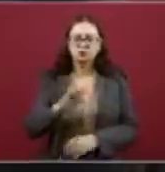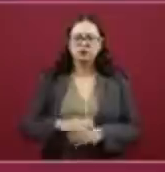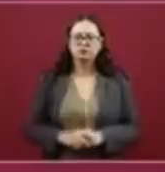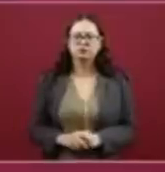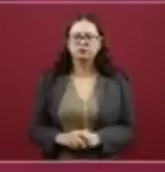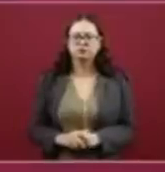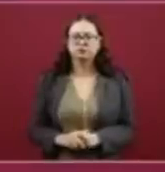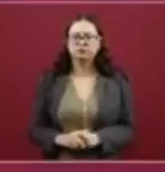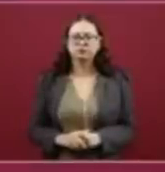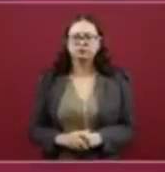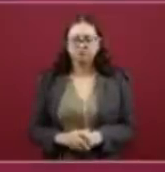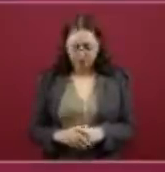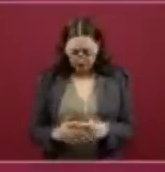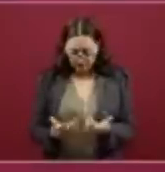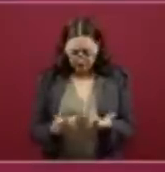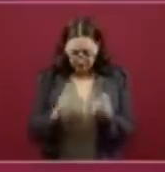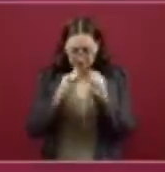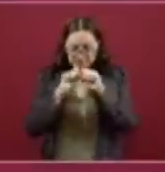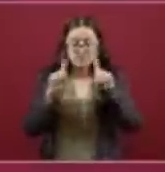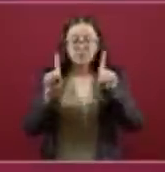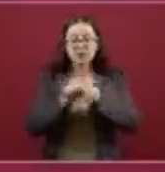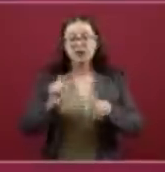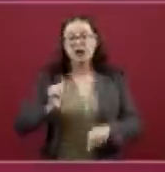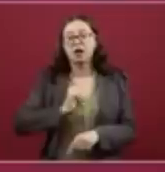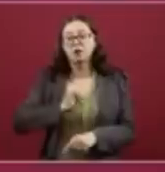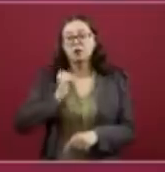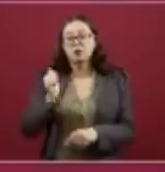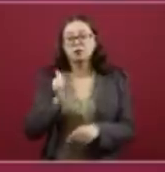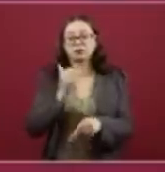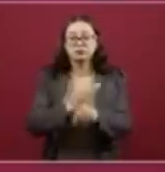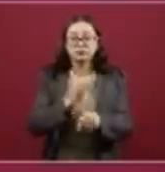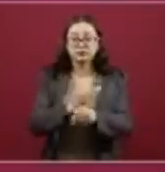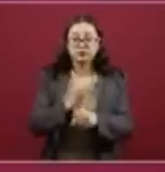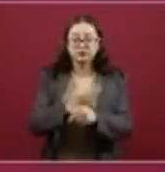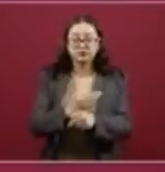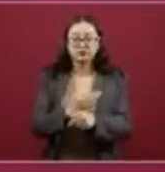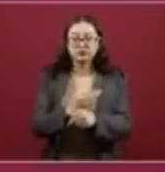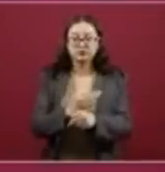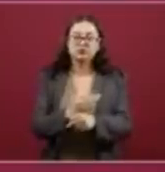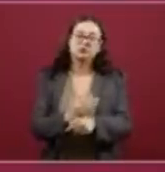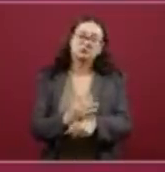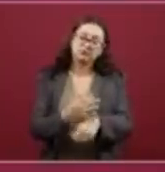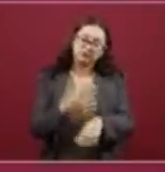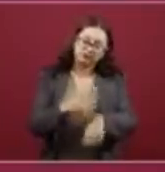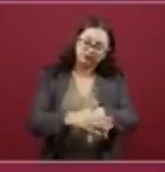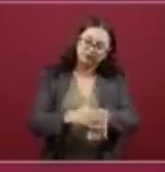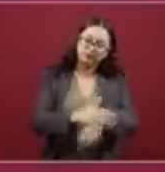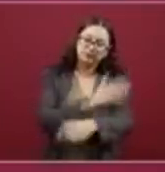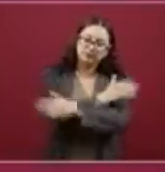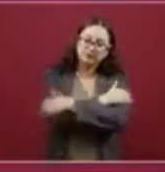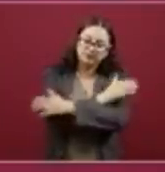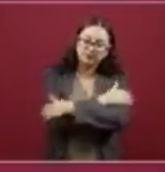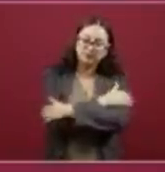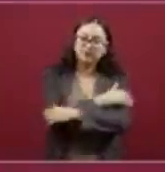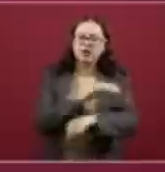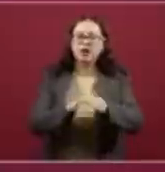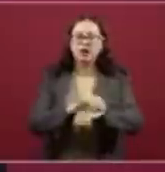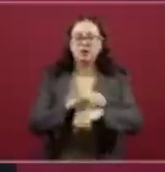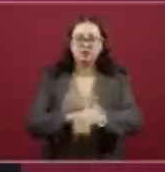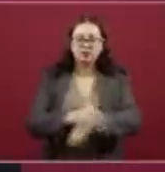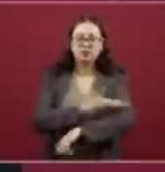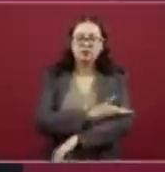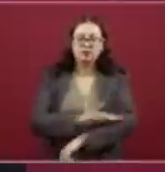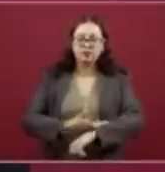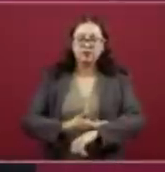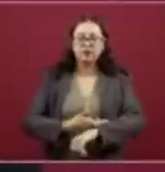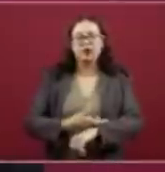Aquí también aprovecho para enviar un abrazo a amigos, a familiares